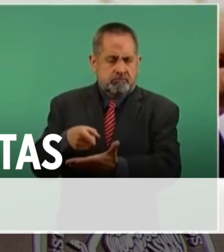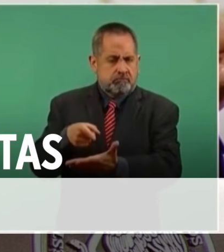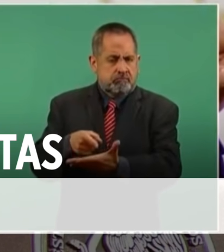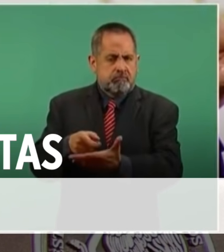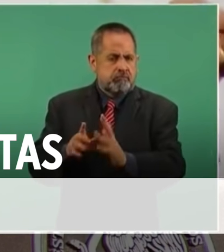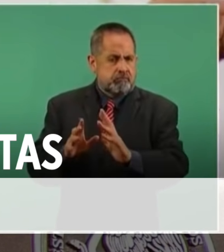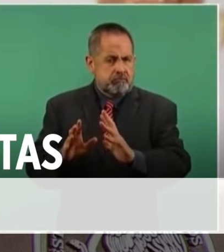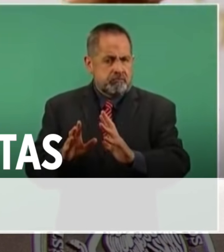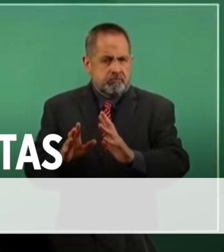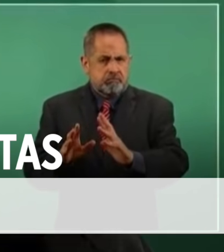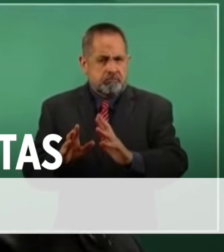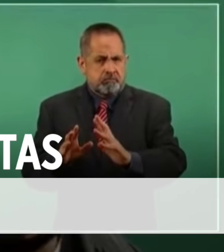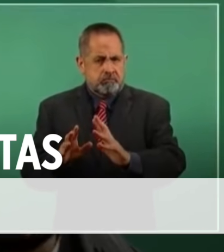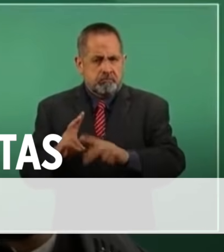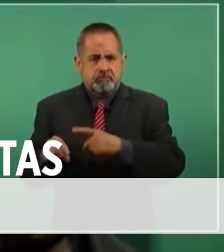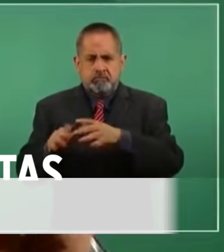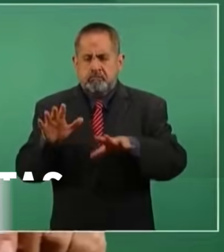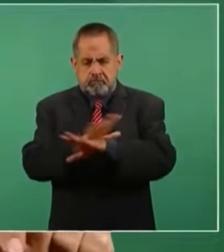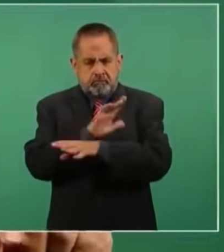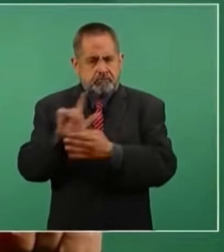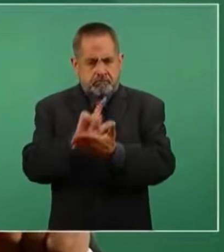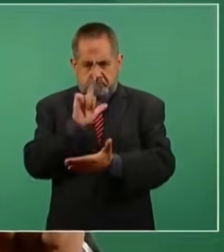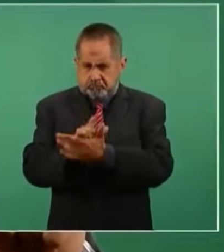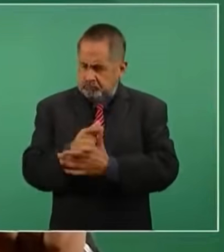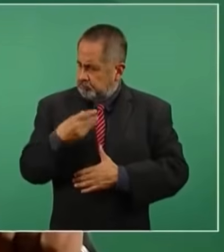de modificación de la ley